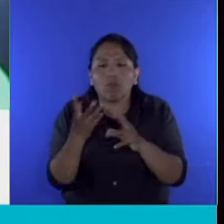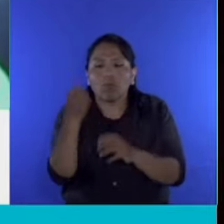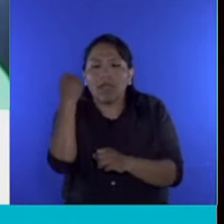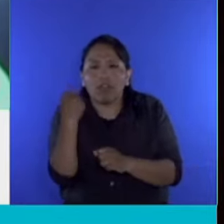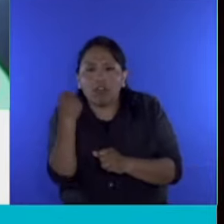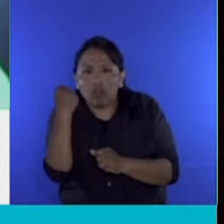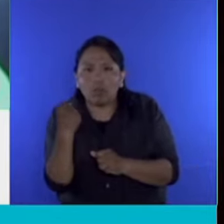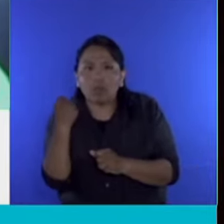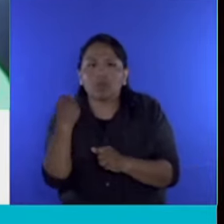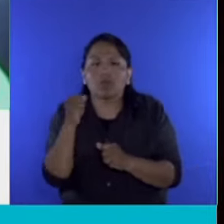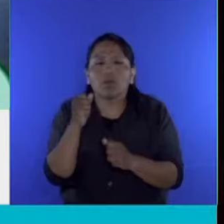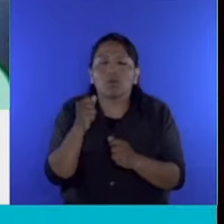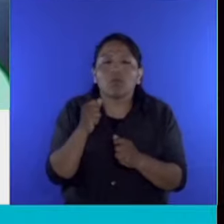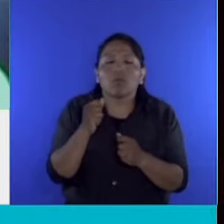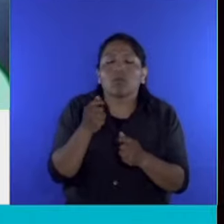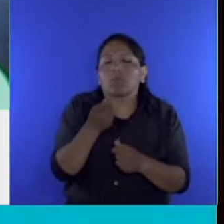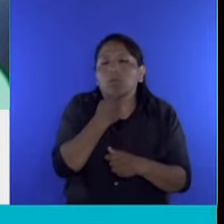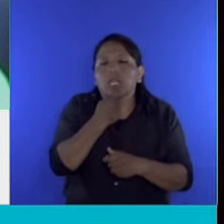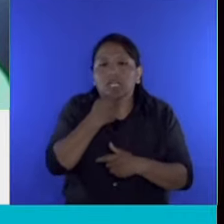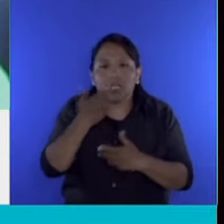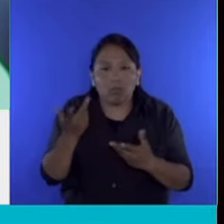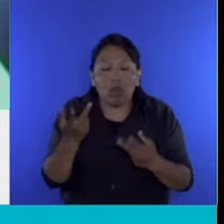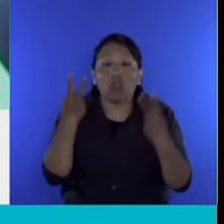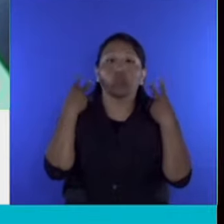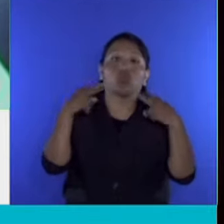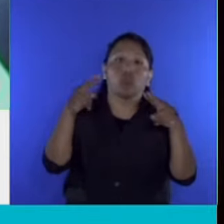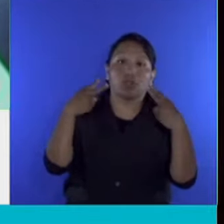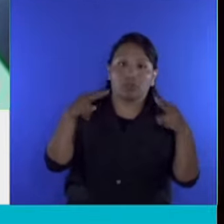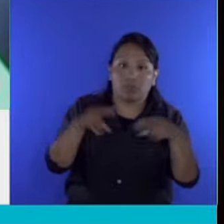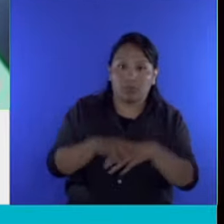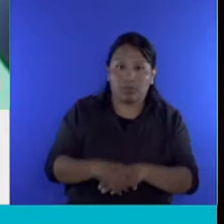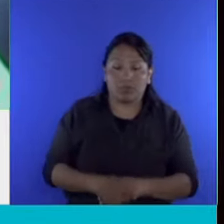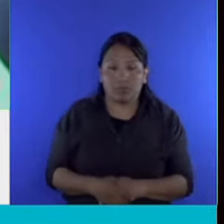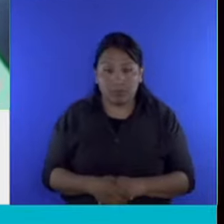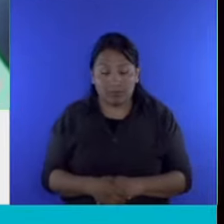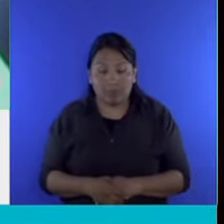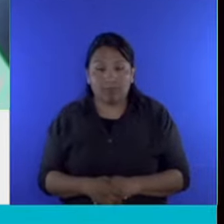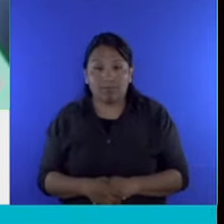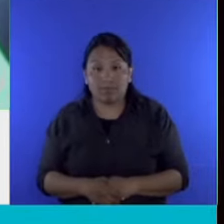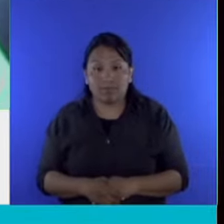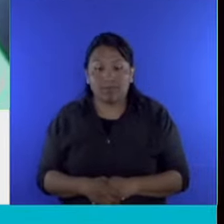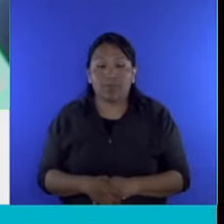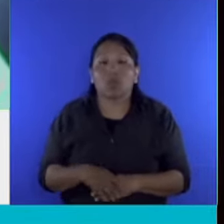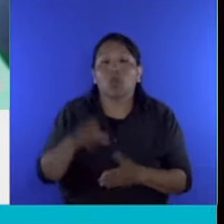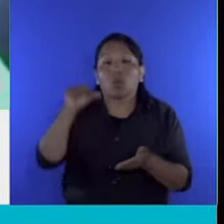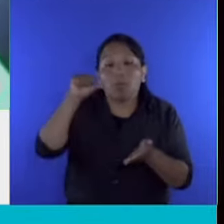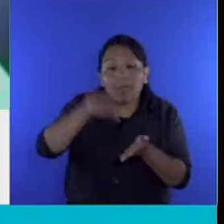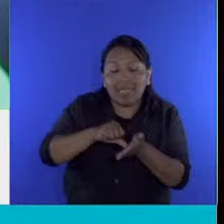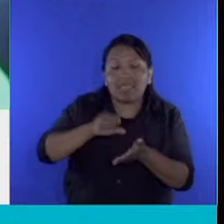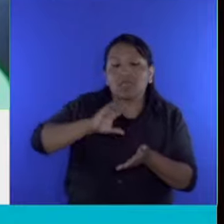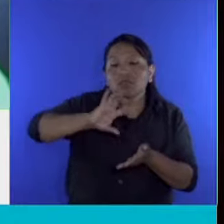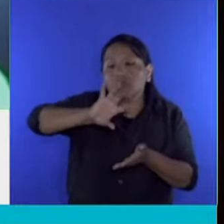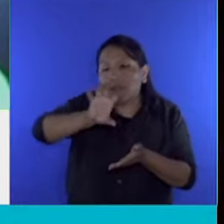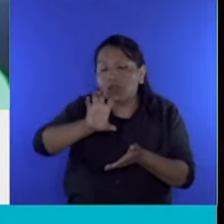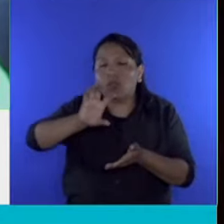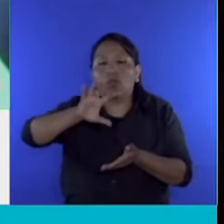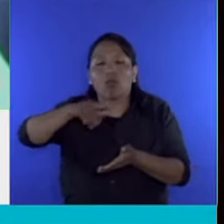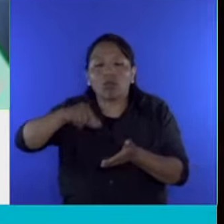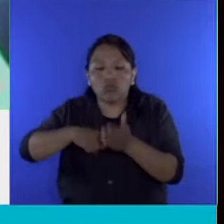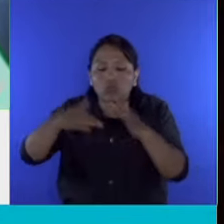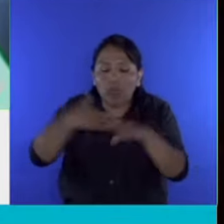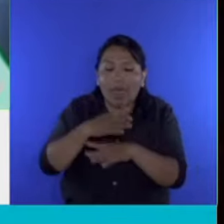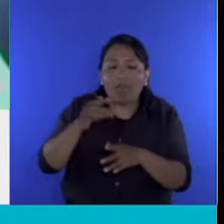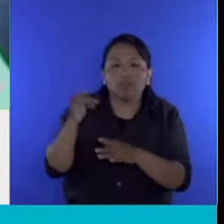como a modo de ejemplo el turismo un país una región una provincia una ciudad en la que se